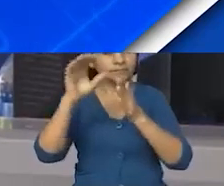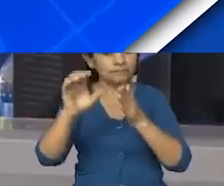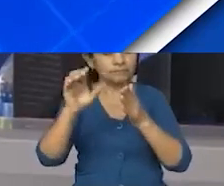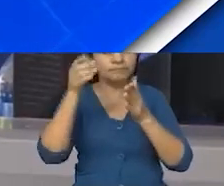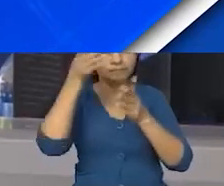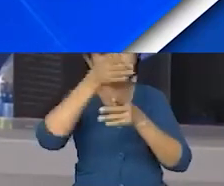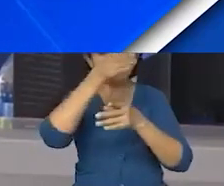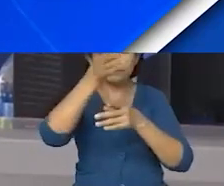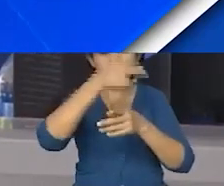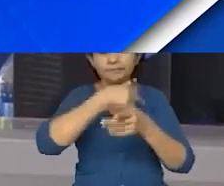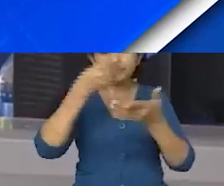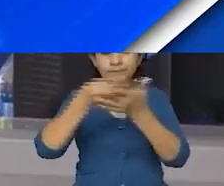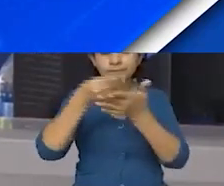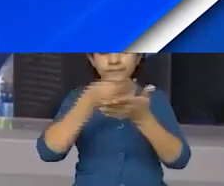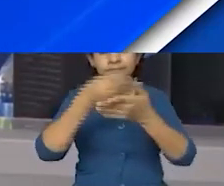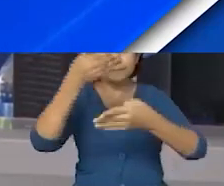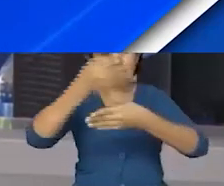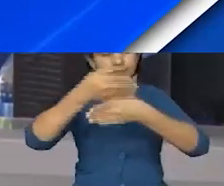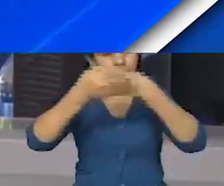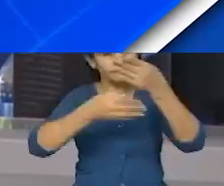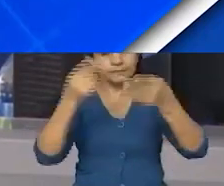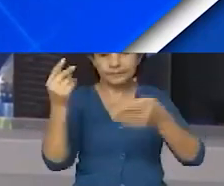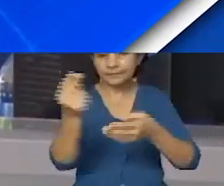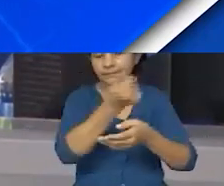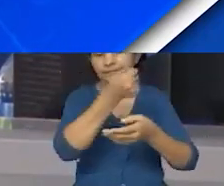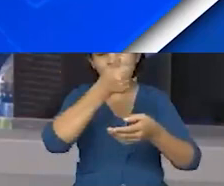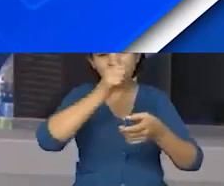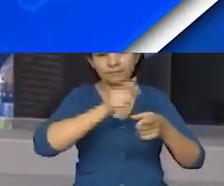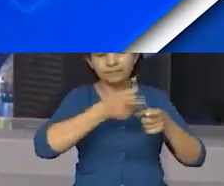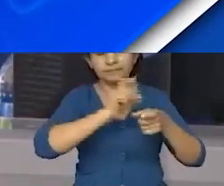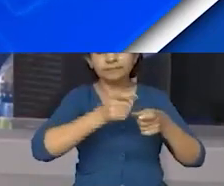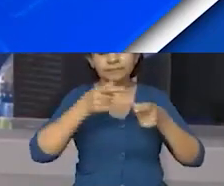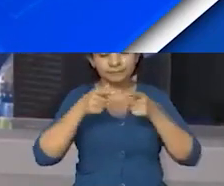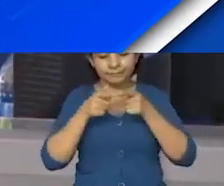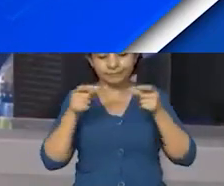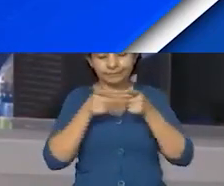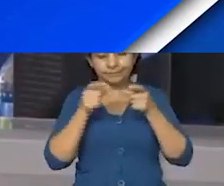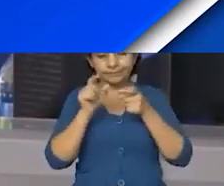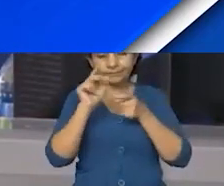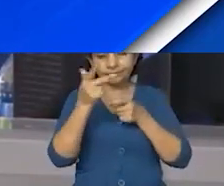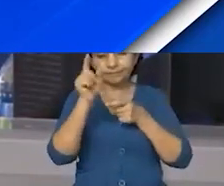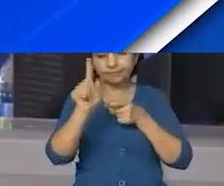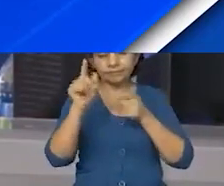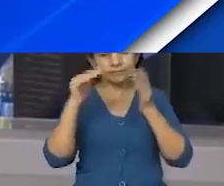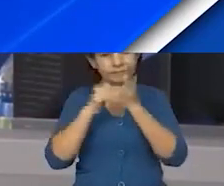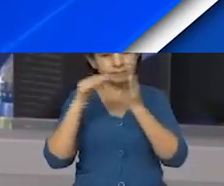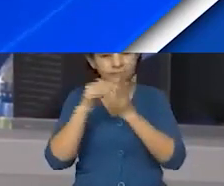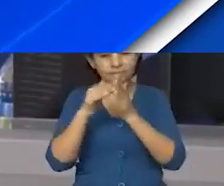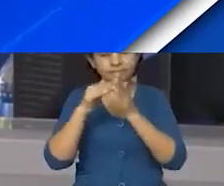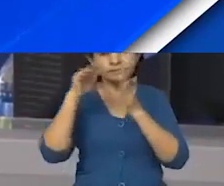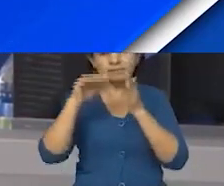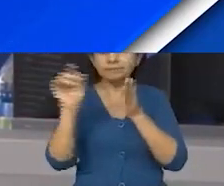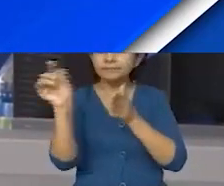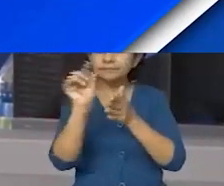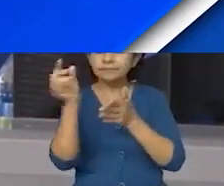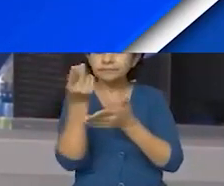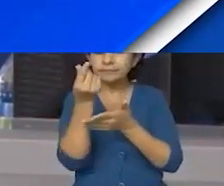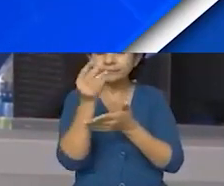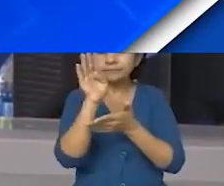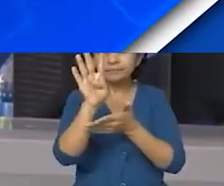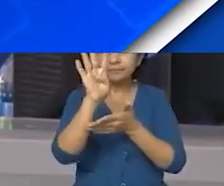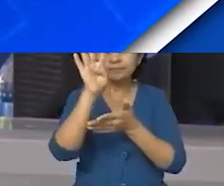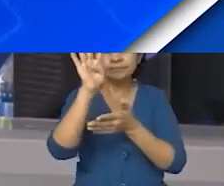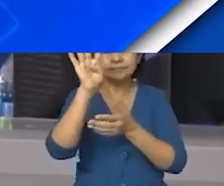Mejoramiento de la gestión técnica y comercial y obras de impacto rápido en Acala, Altamira, Managua, 81.1 millones. Disminución en préstamos externos por